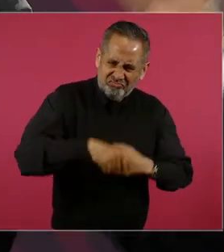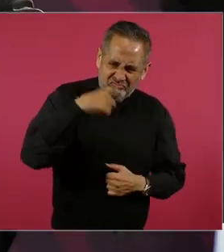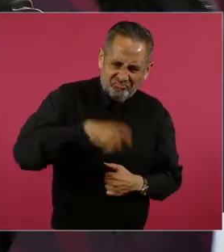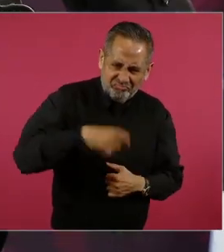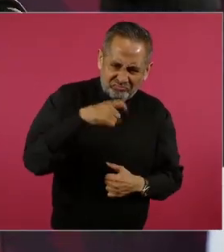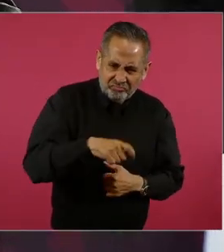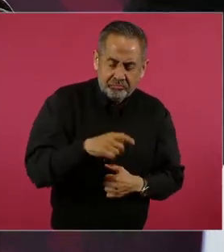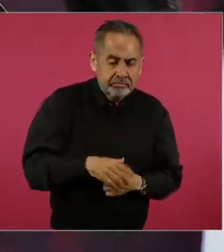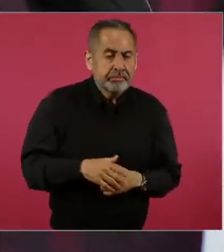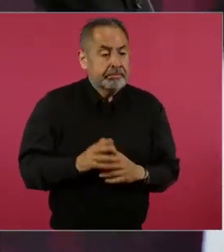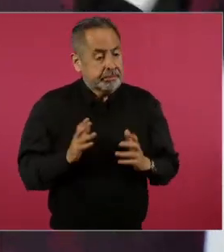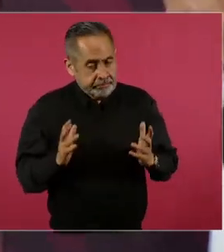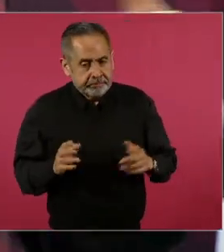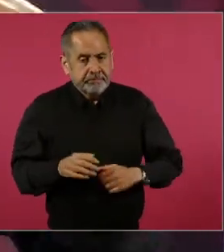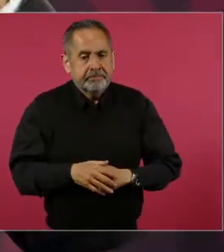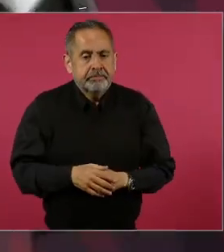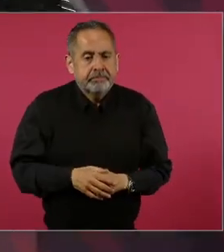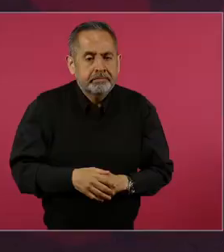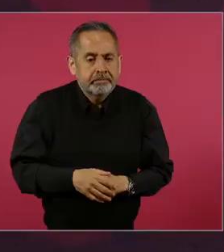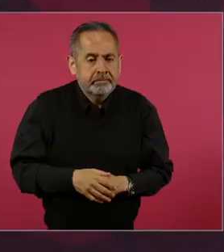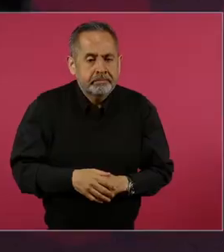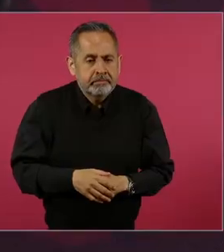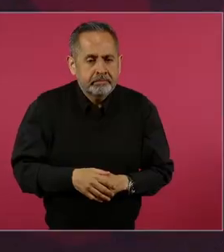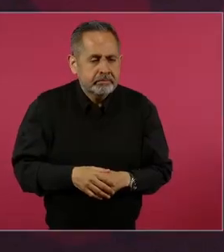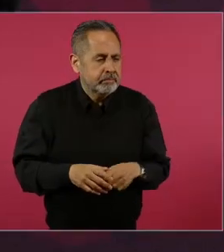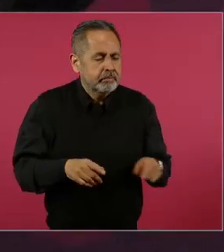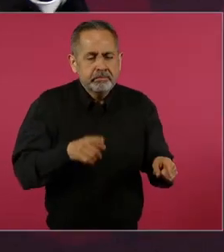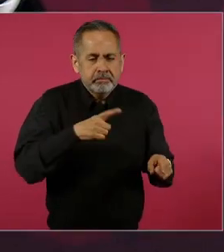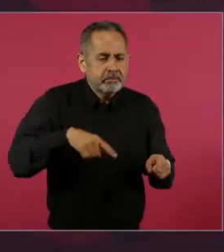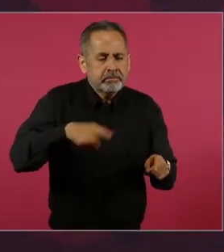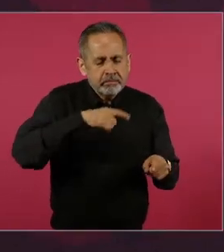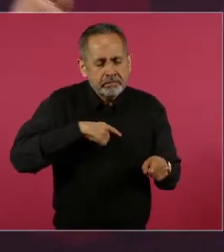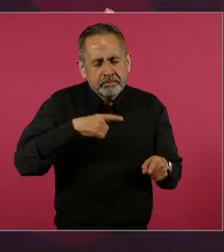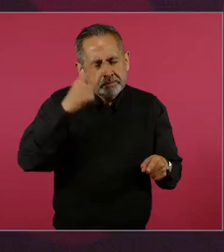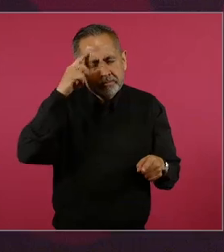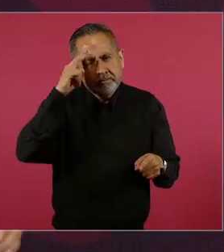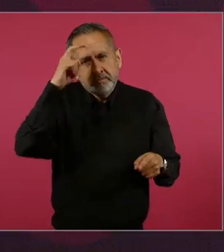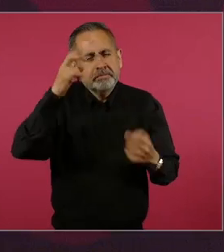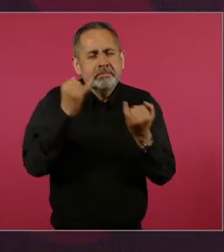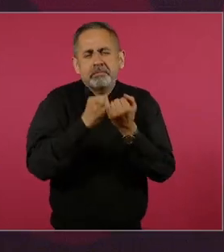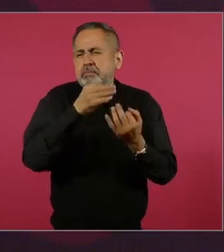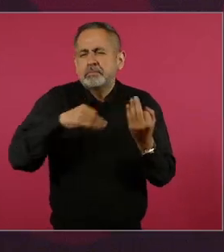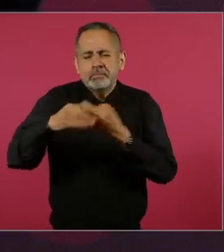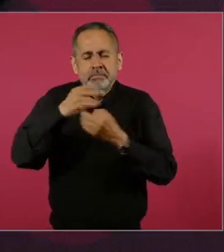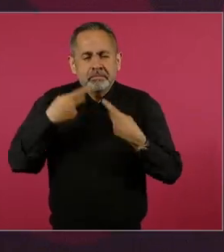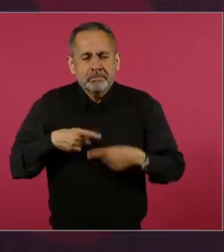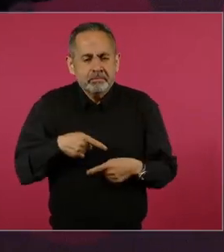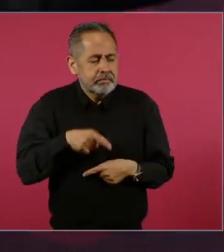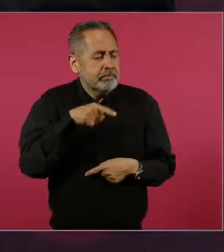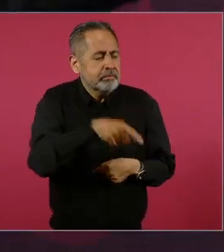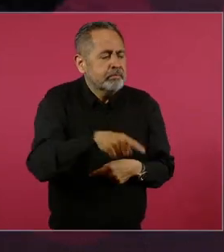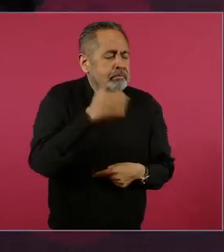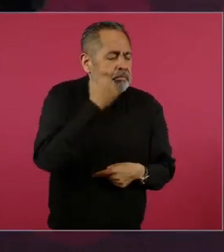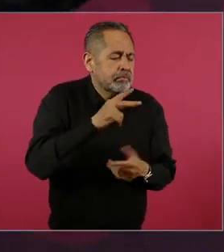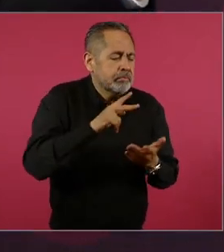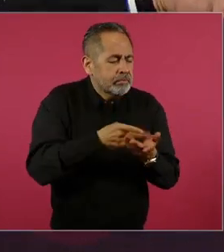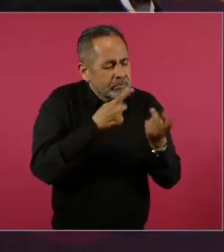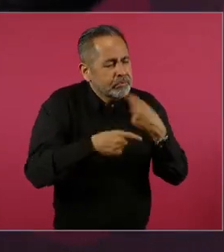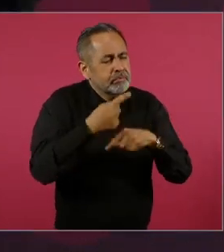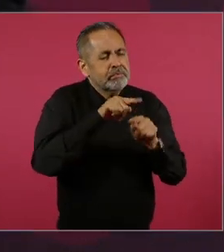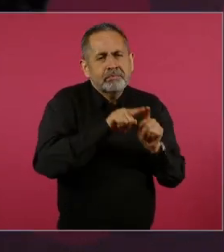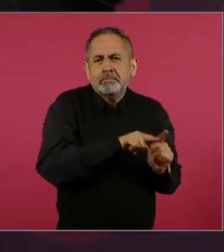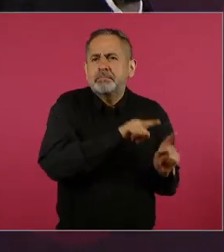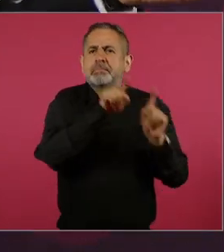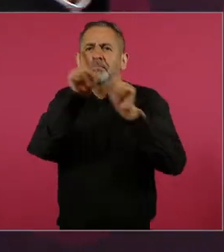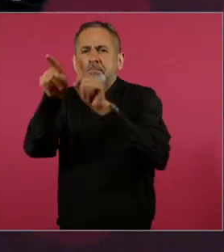su sueño de ellos, como el sueño de todos los migrantes, es regresar, ¿no?, a